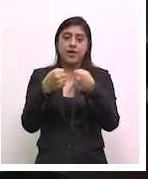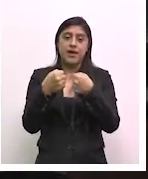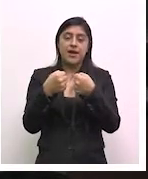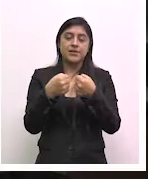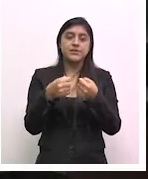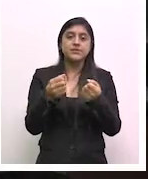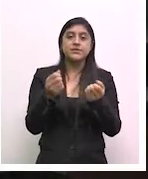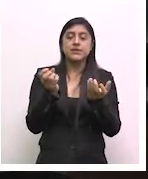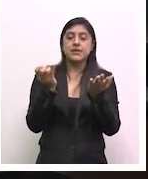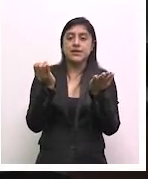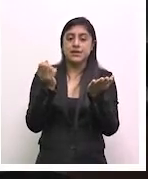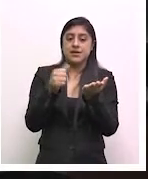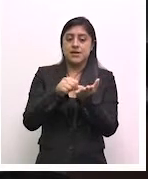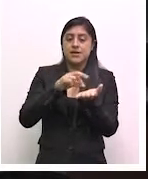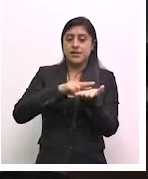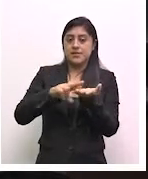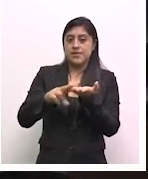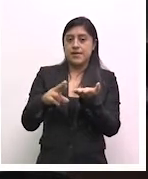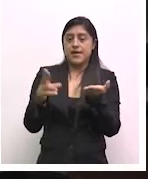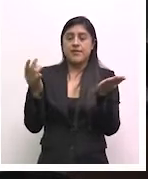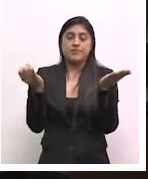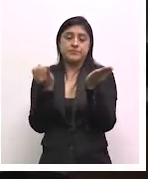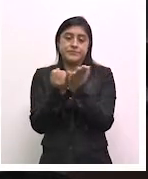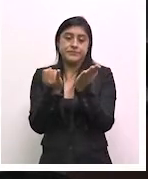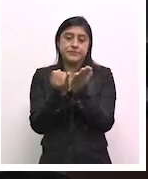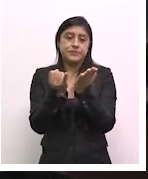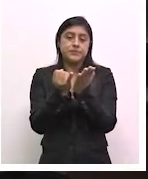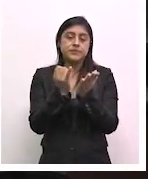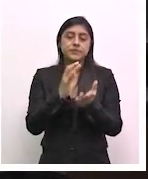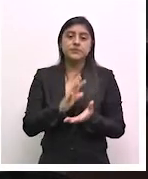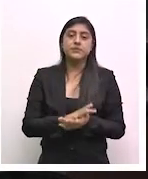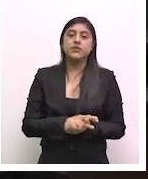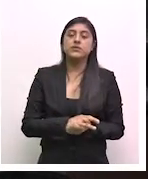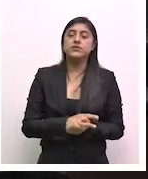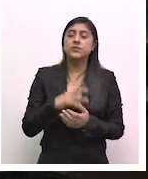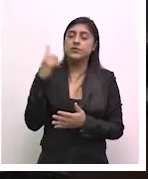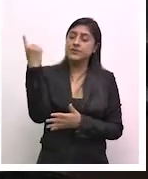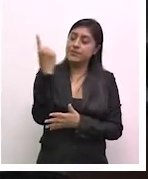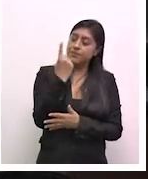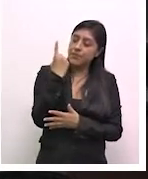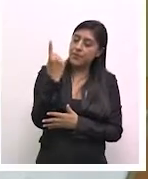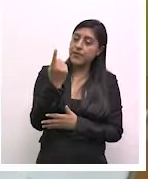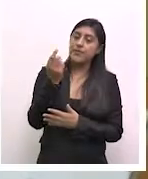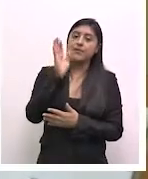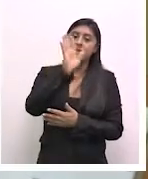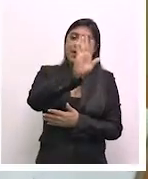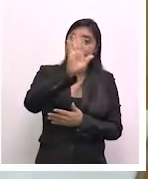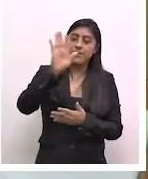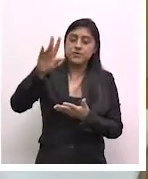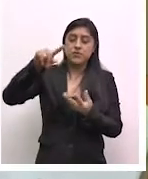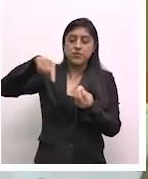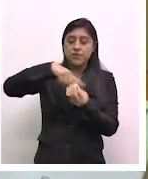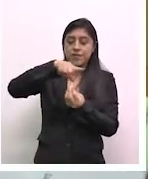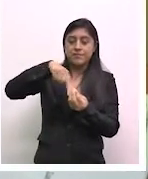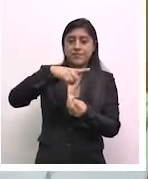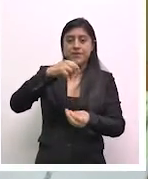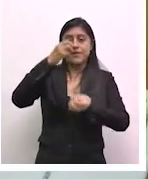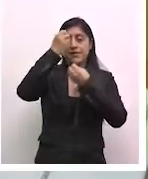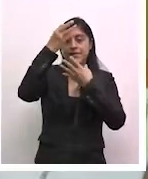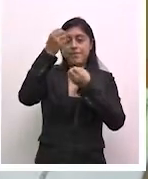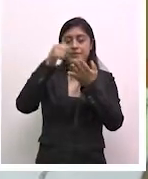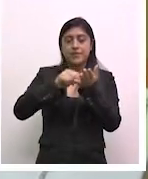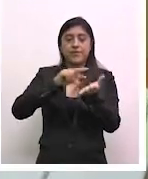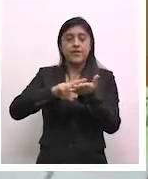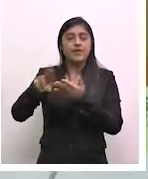lo que es el registro nacional de las personas va a ser invaluable para ustedes y para su familia para infor en objeto catering